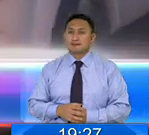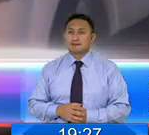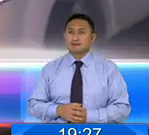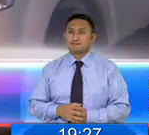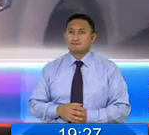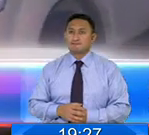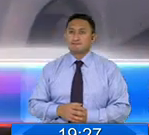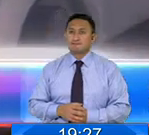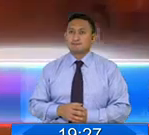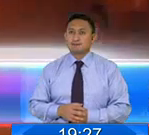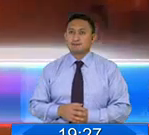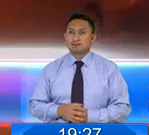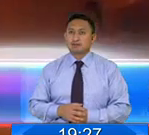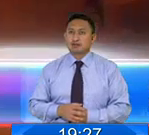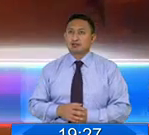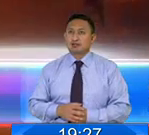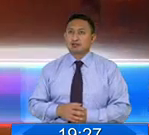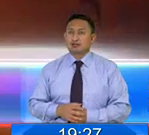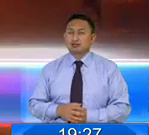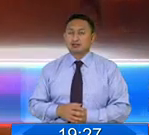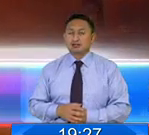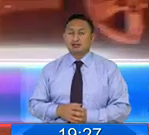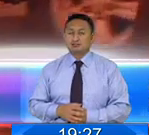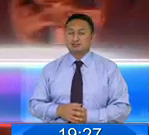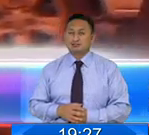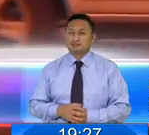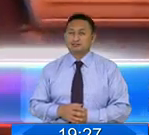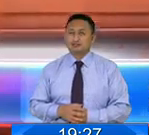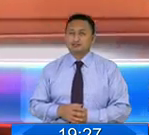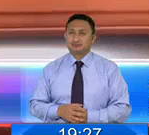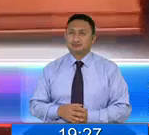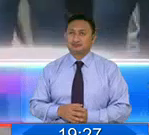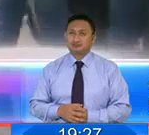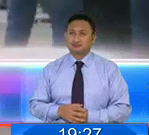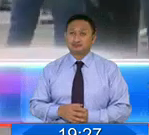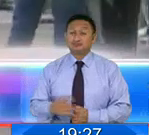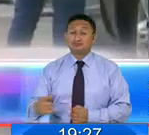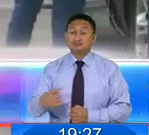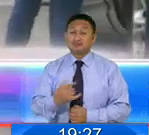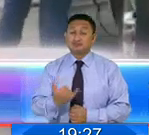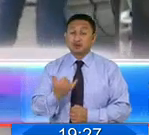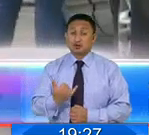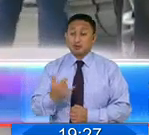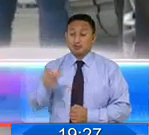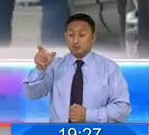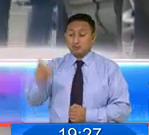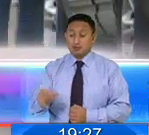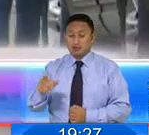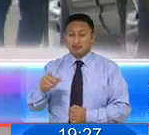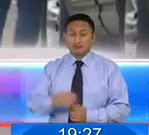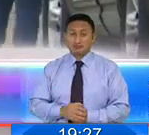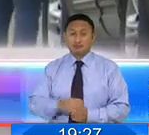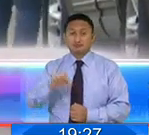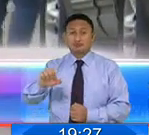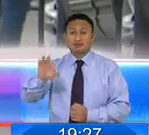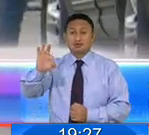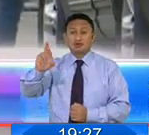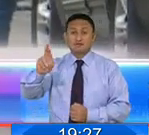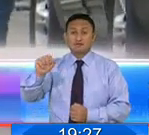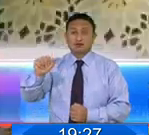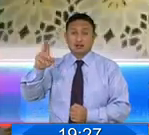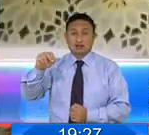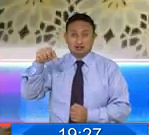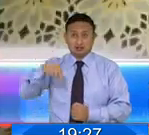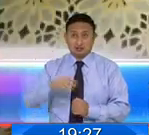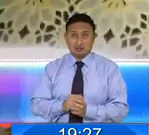Son los últimos allanamientos que buscan más pistas sobre el crimen de Efraín Ruales. Según la Dirección Nacional